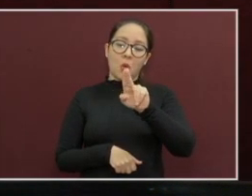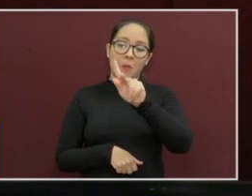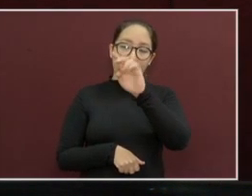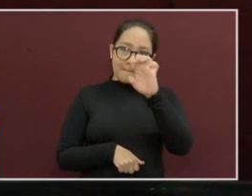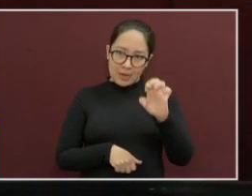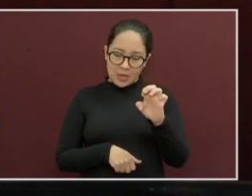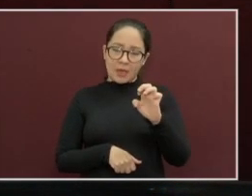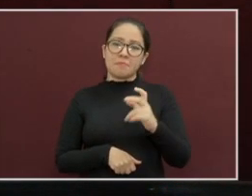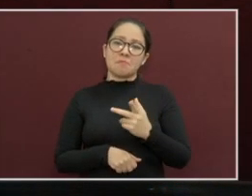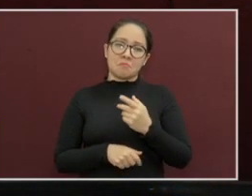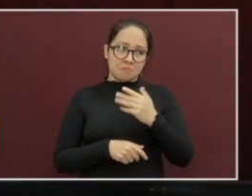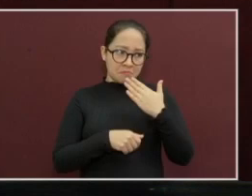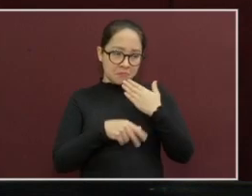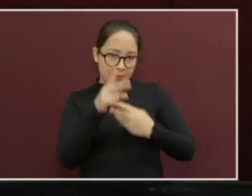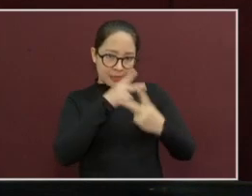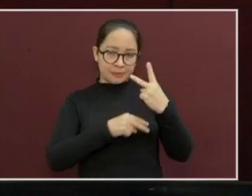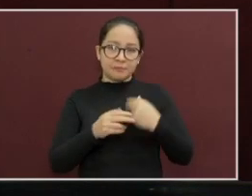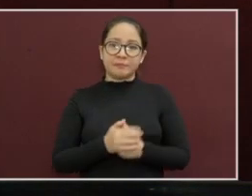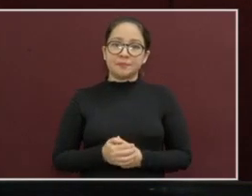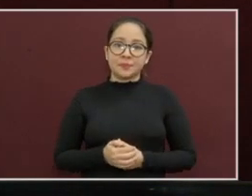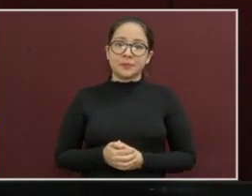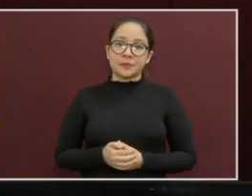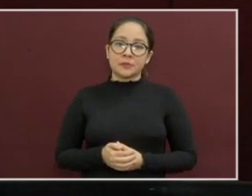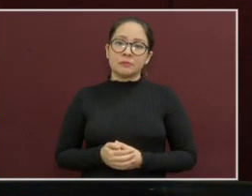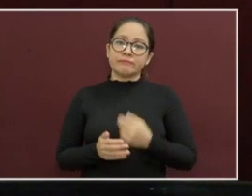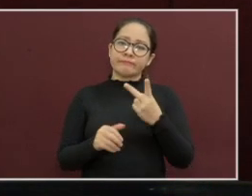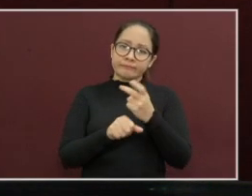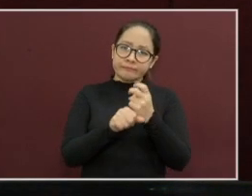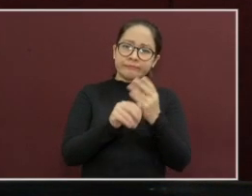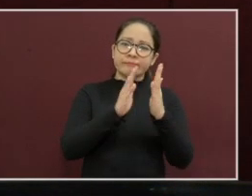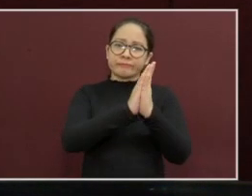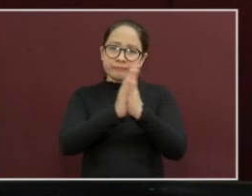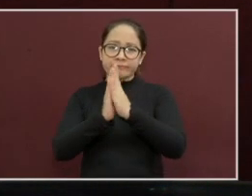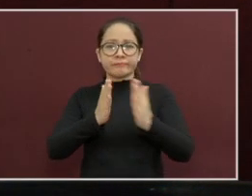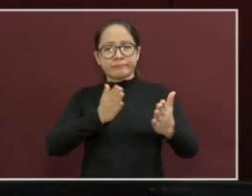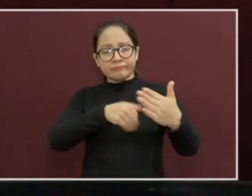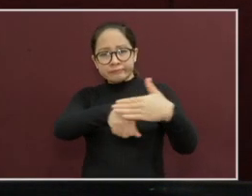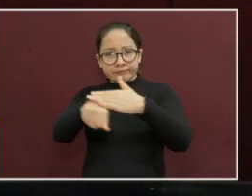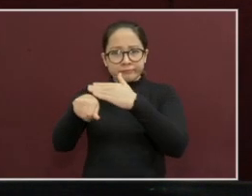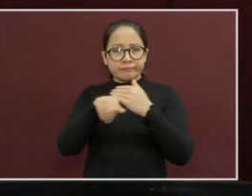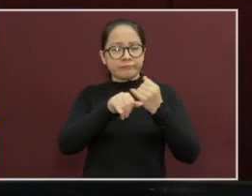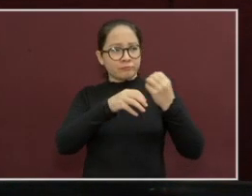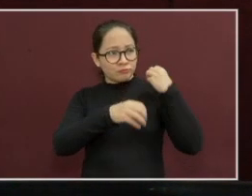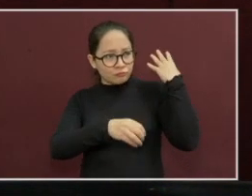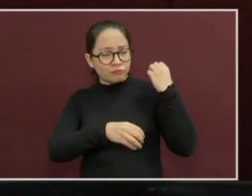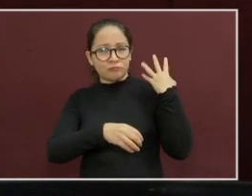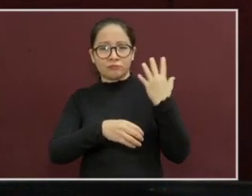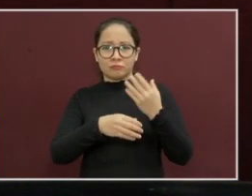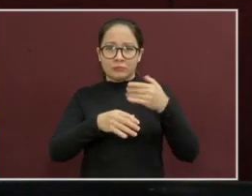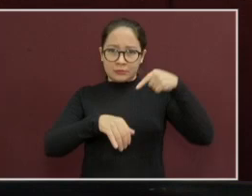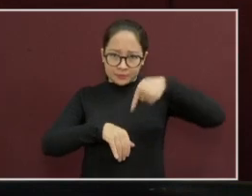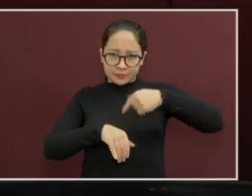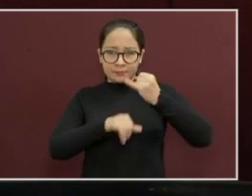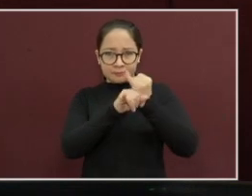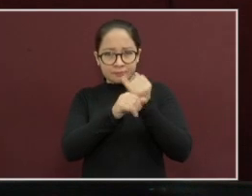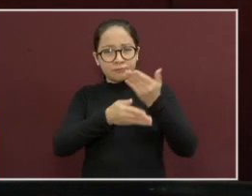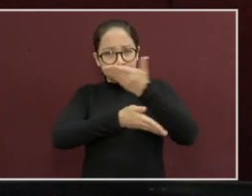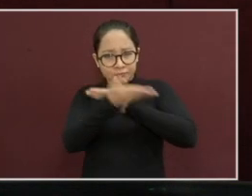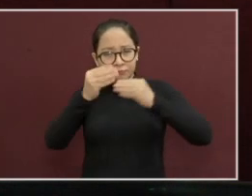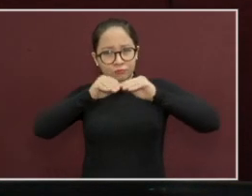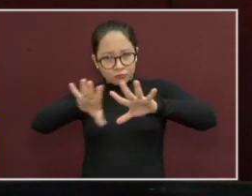invito a compartir esta información con su familia sus amigos adelante doctor espejo gracias secretario